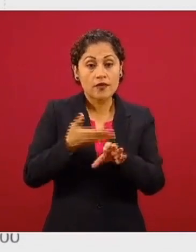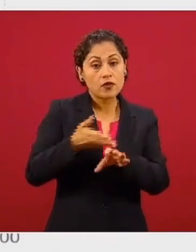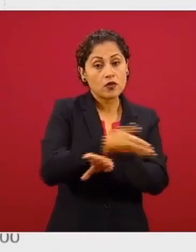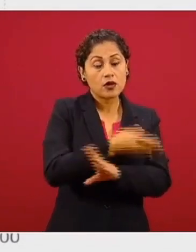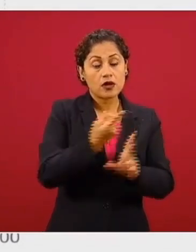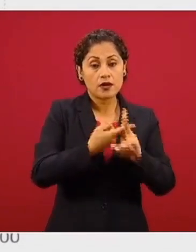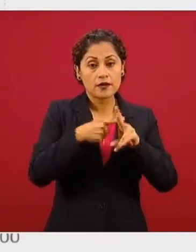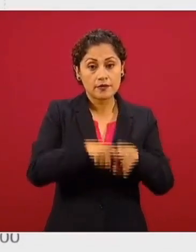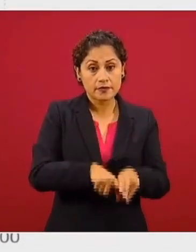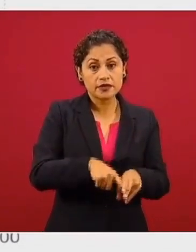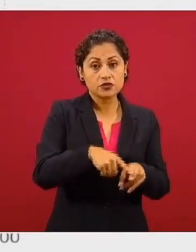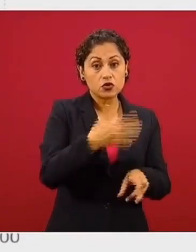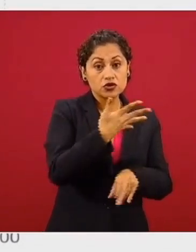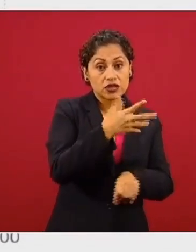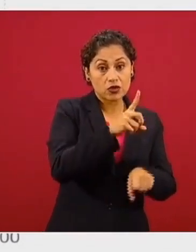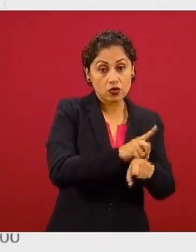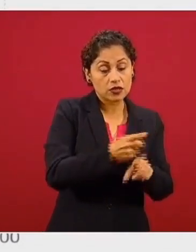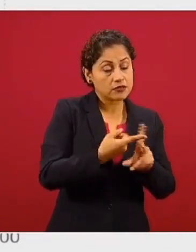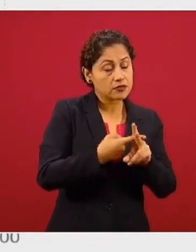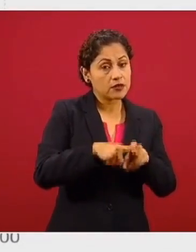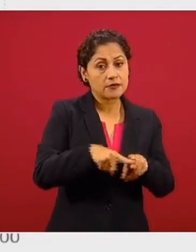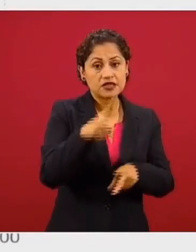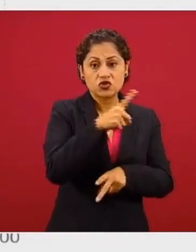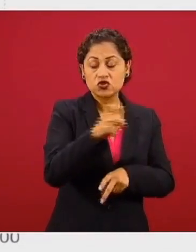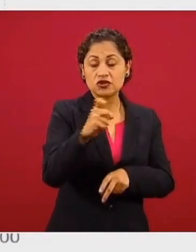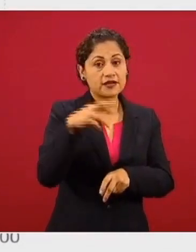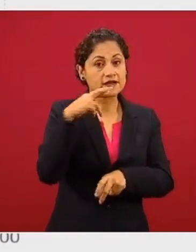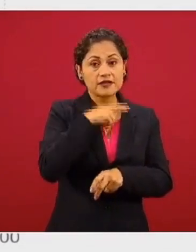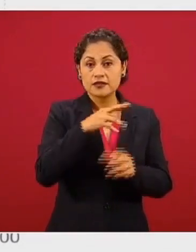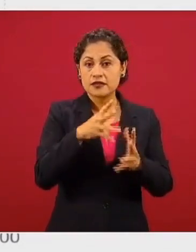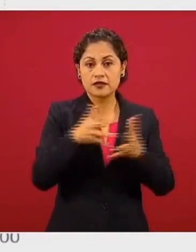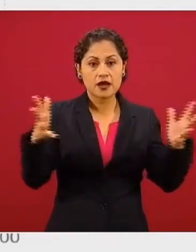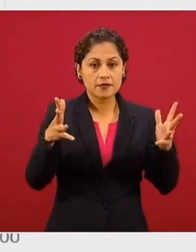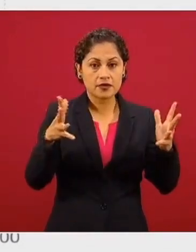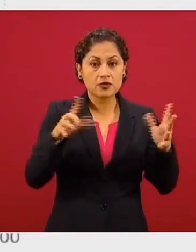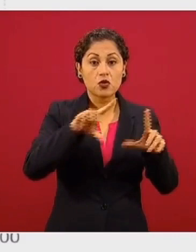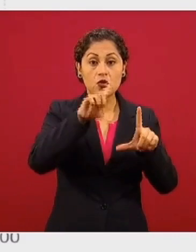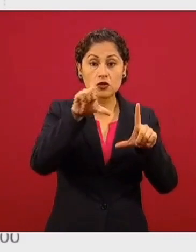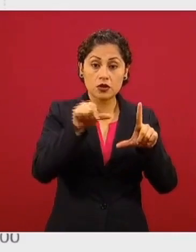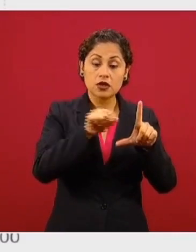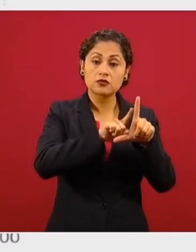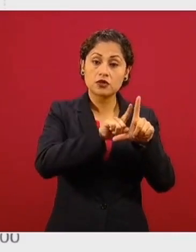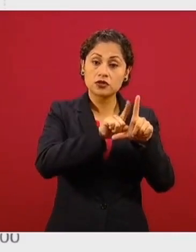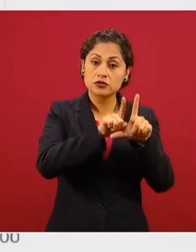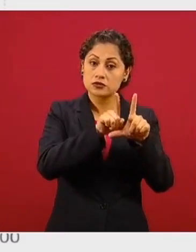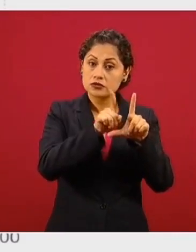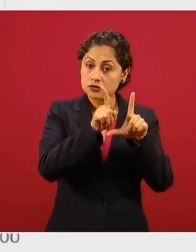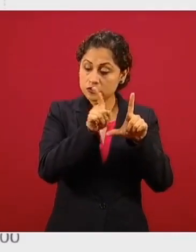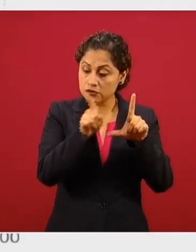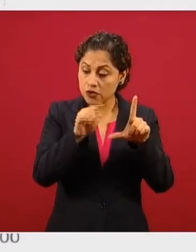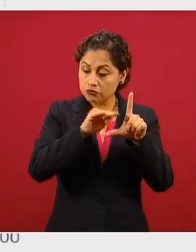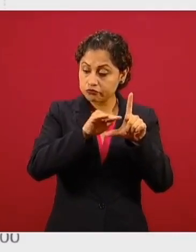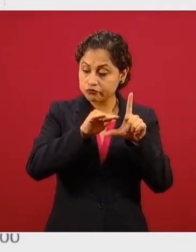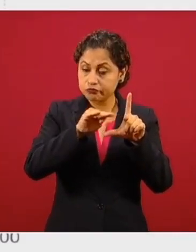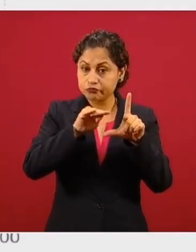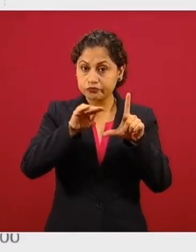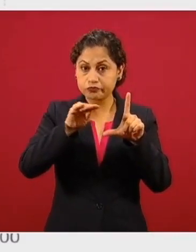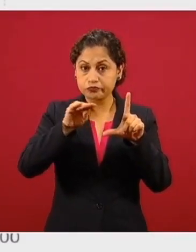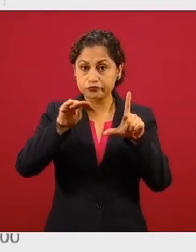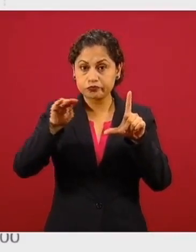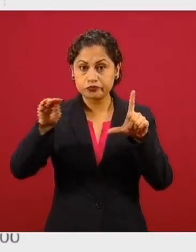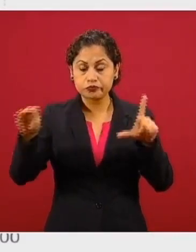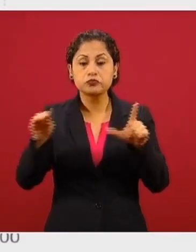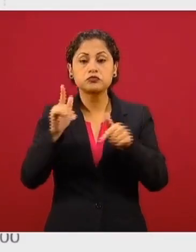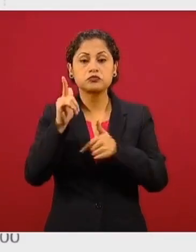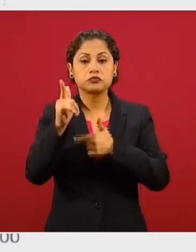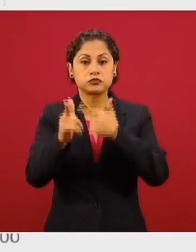100 casos, y posteriormente tuvimos una inclinación muy drástica de la curva y empezamos a tener duplicaciones cada